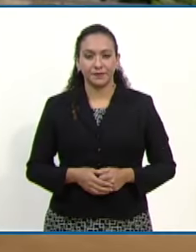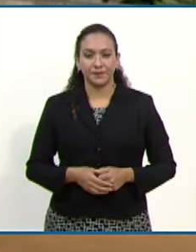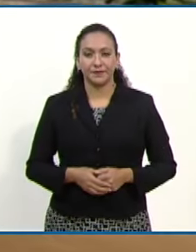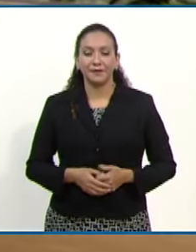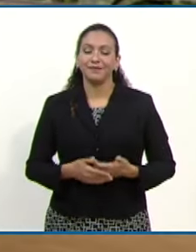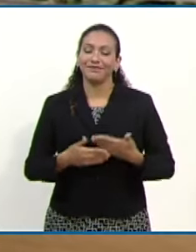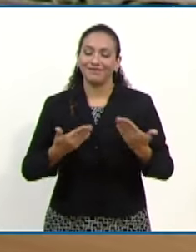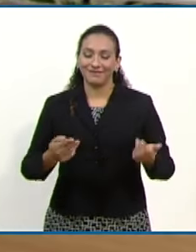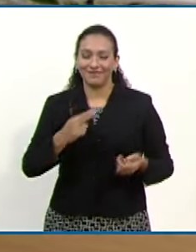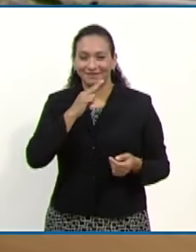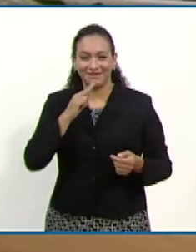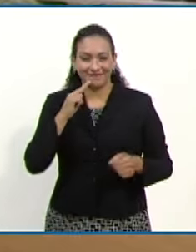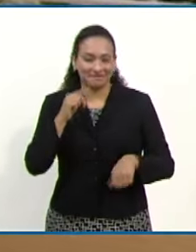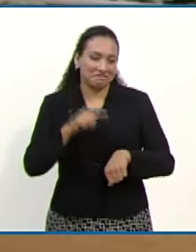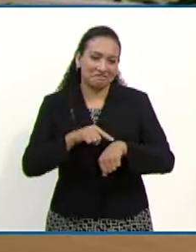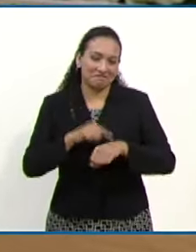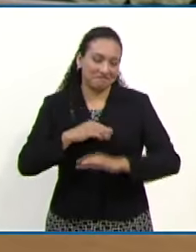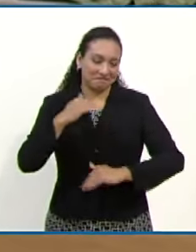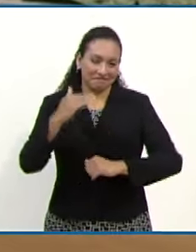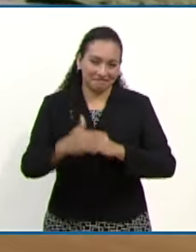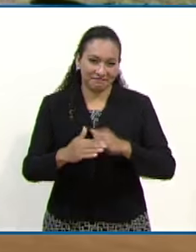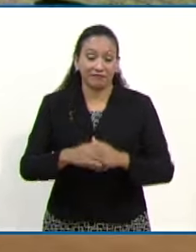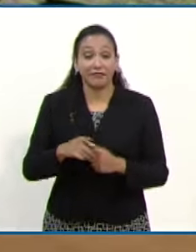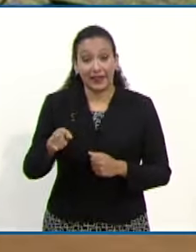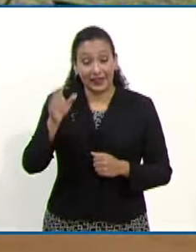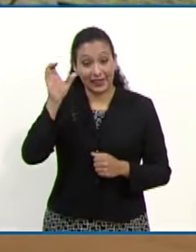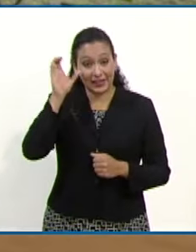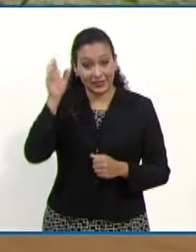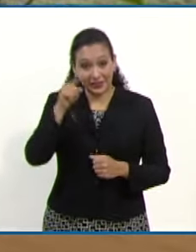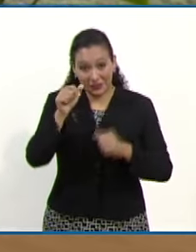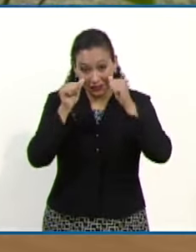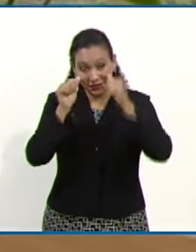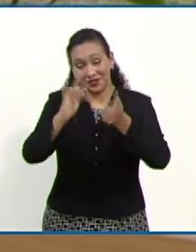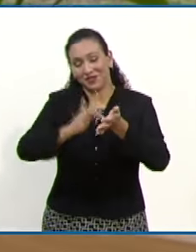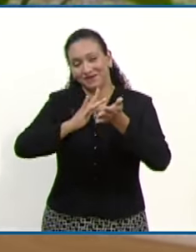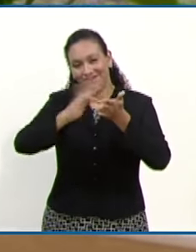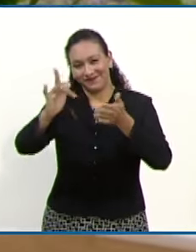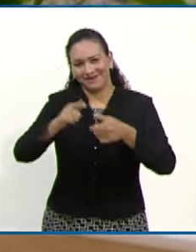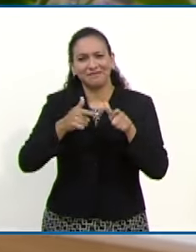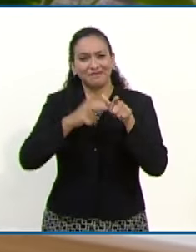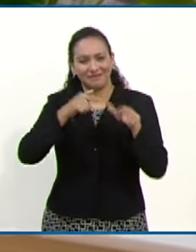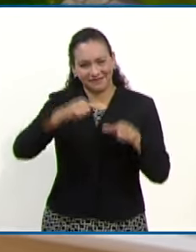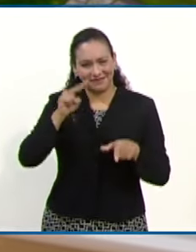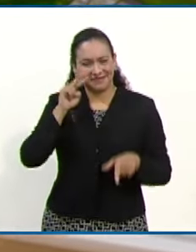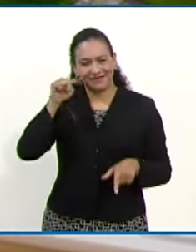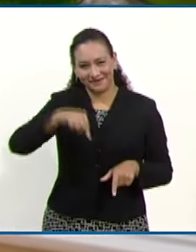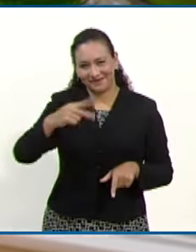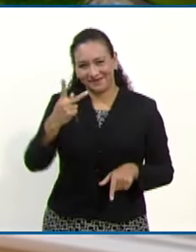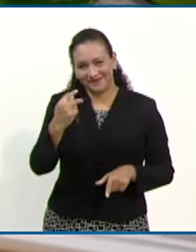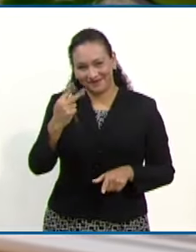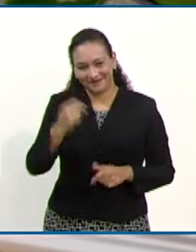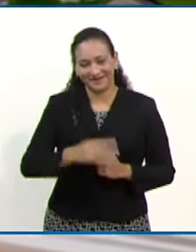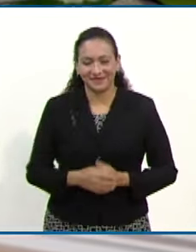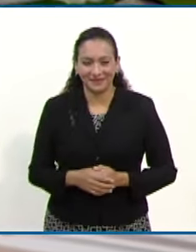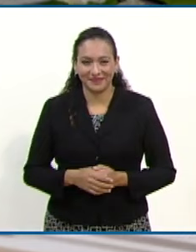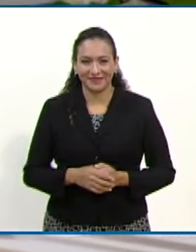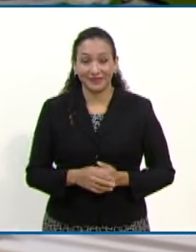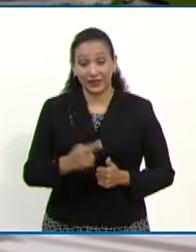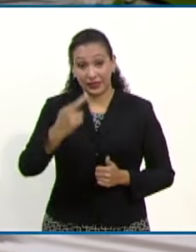Así concluimos esta emisión. Soy Citlali Pérez. Lo invito a mantenerse en la señal del canal del Poder Judicial de la